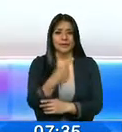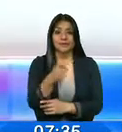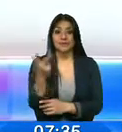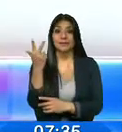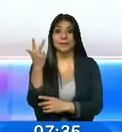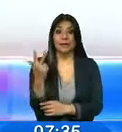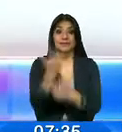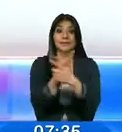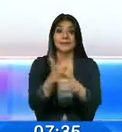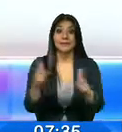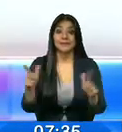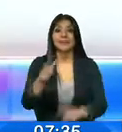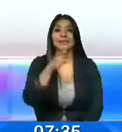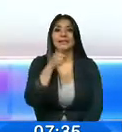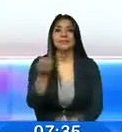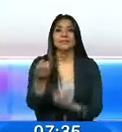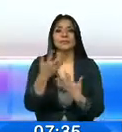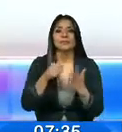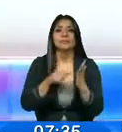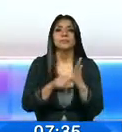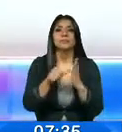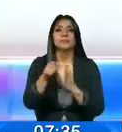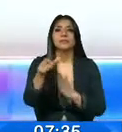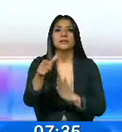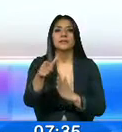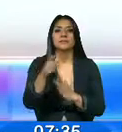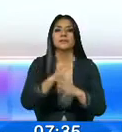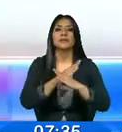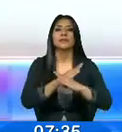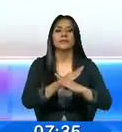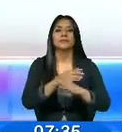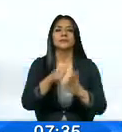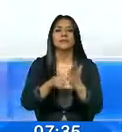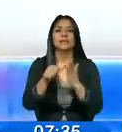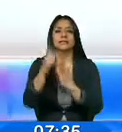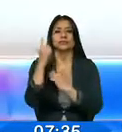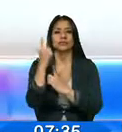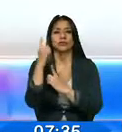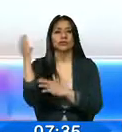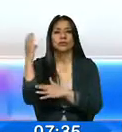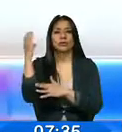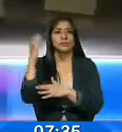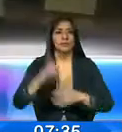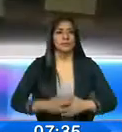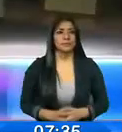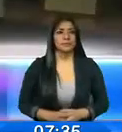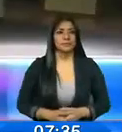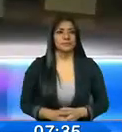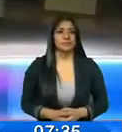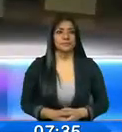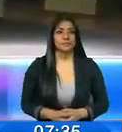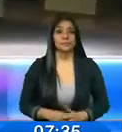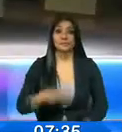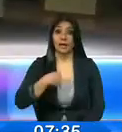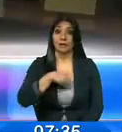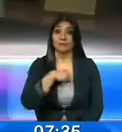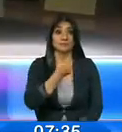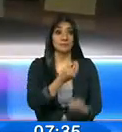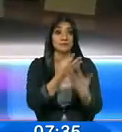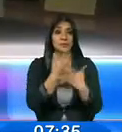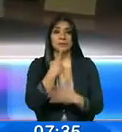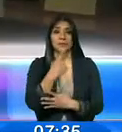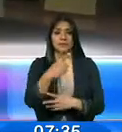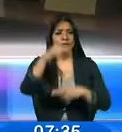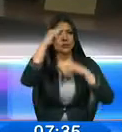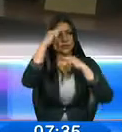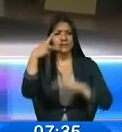sido liberados, la fuente fue el entonces ministro de Defensa colombiano, el ministro Villegas. A nosotros nos dicen que es una